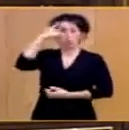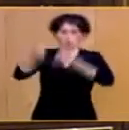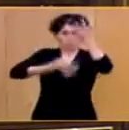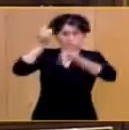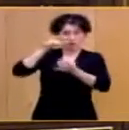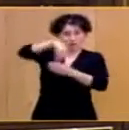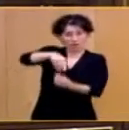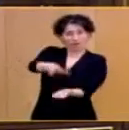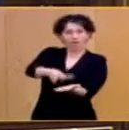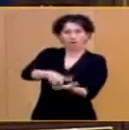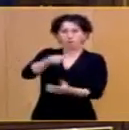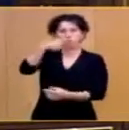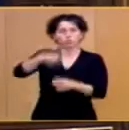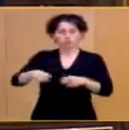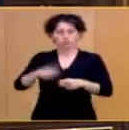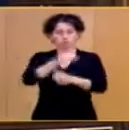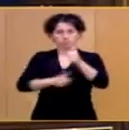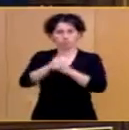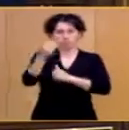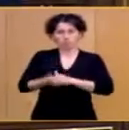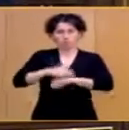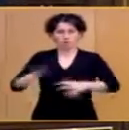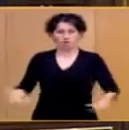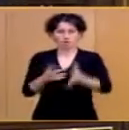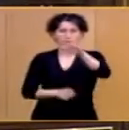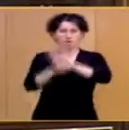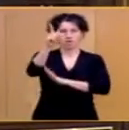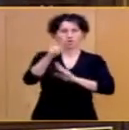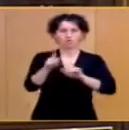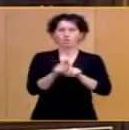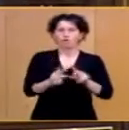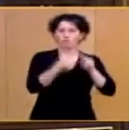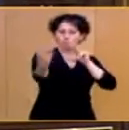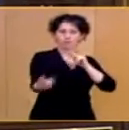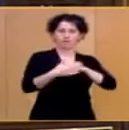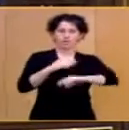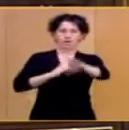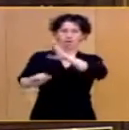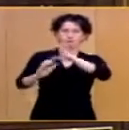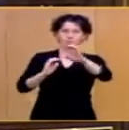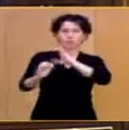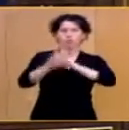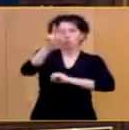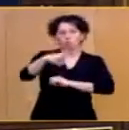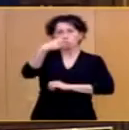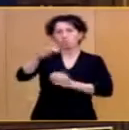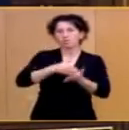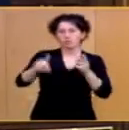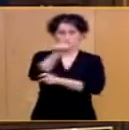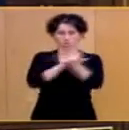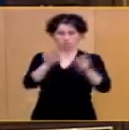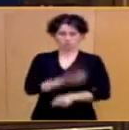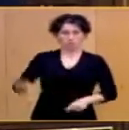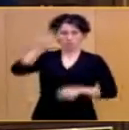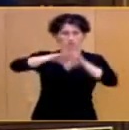potencialidad económica emergente. Es también un puente para la comunicación con 240 millones de personas en todo el mundo. Asumir como